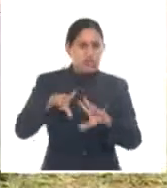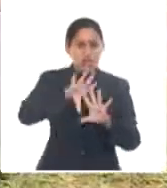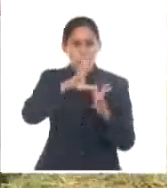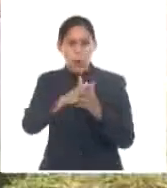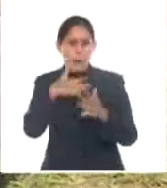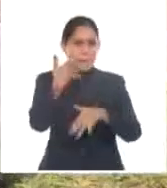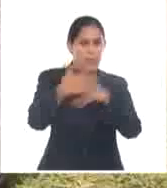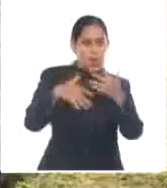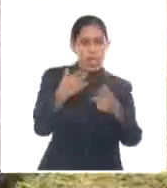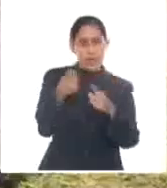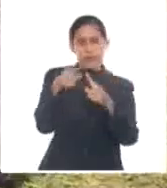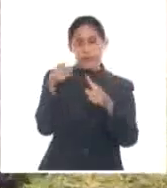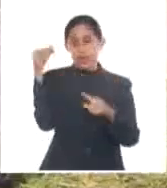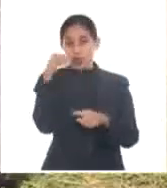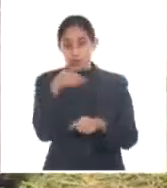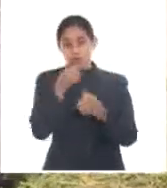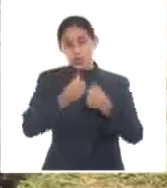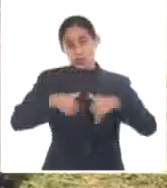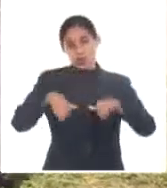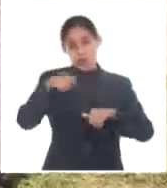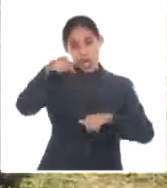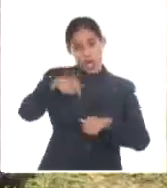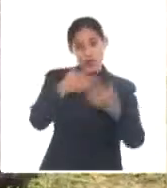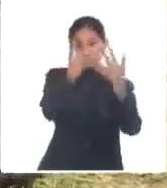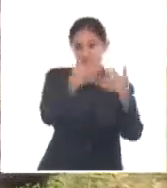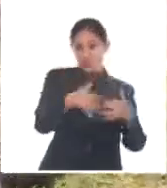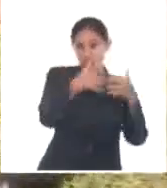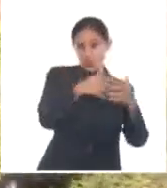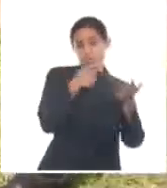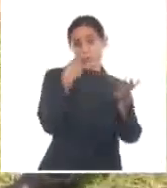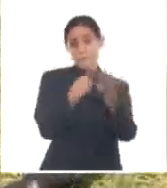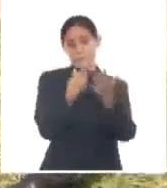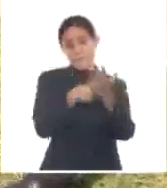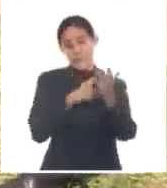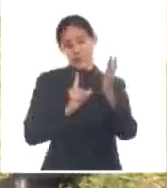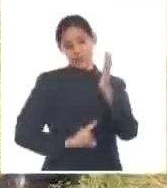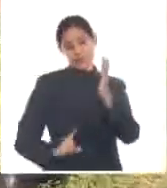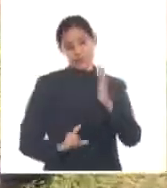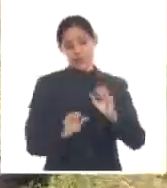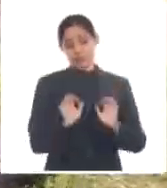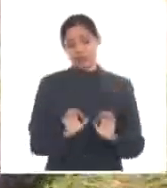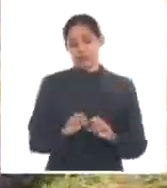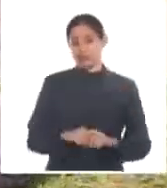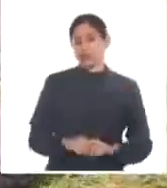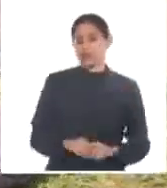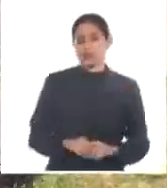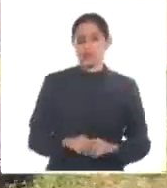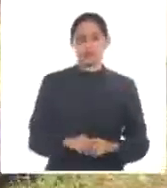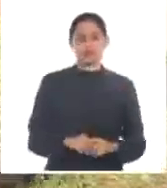problemas tecnológicos que hoy tiene la industria eléctrica en el país. Esta es Lilian González, Canal Cubano de Noticias.